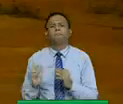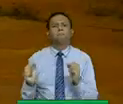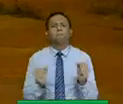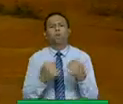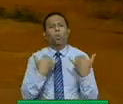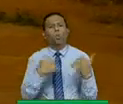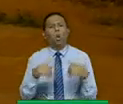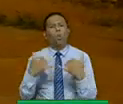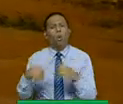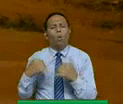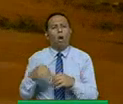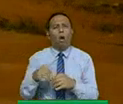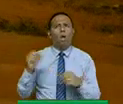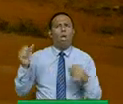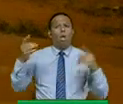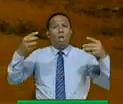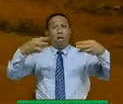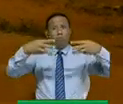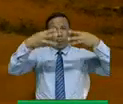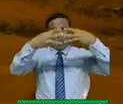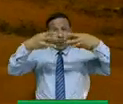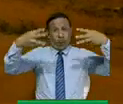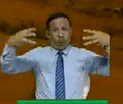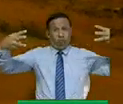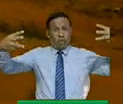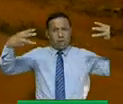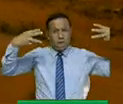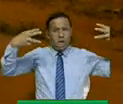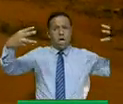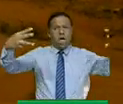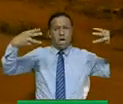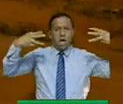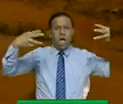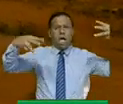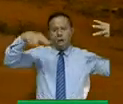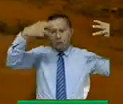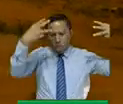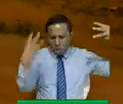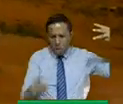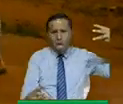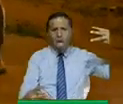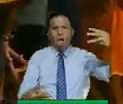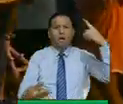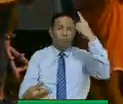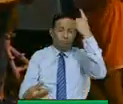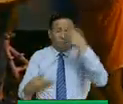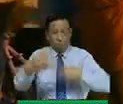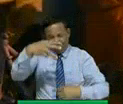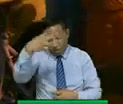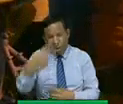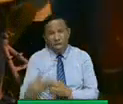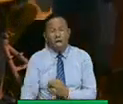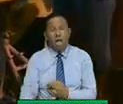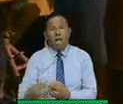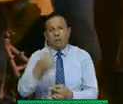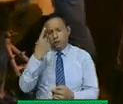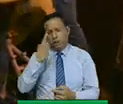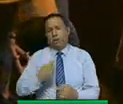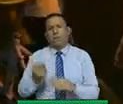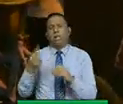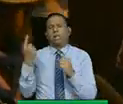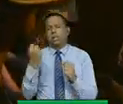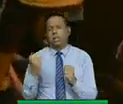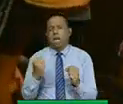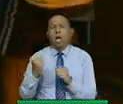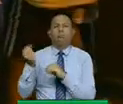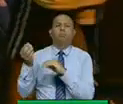se desprendieron y cayeron sobre él. Más allá de eso, la Secretaría de Gestión de Riesgos ha mencionado que hasta el momento